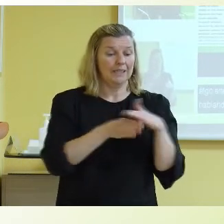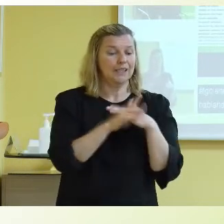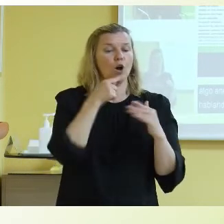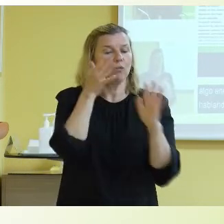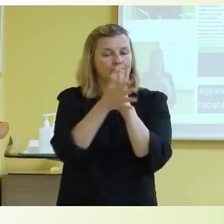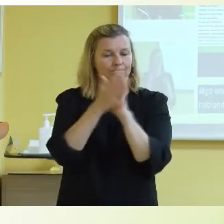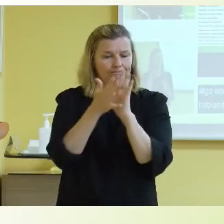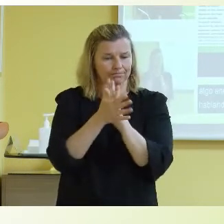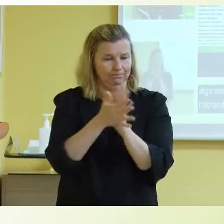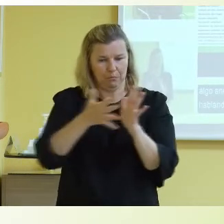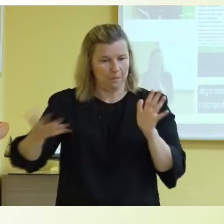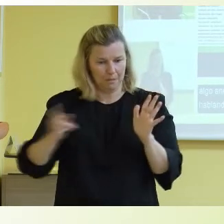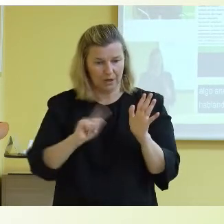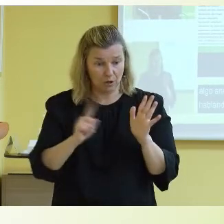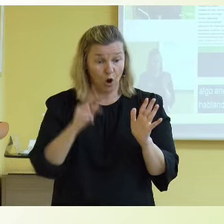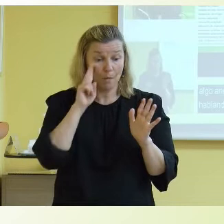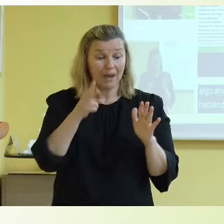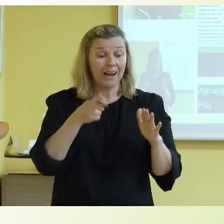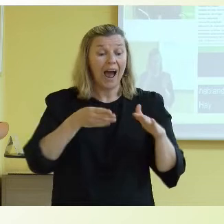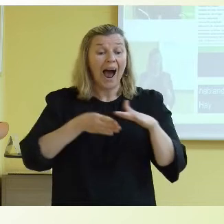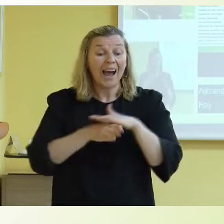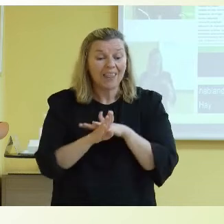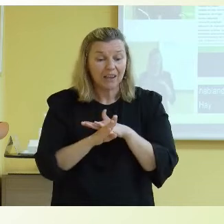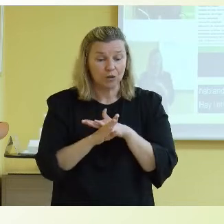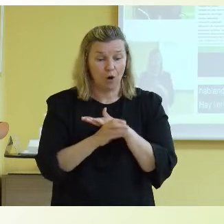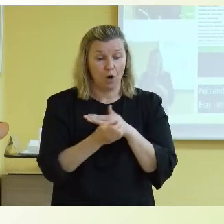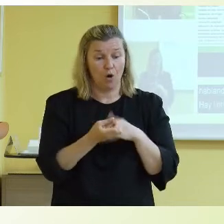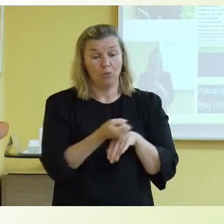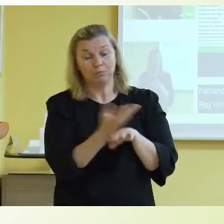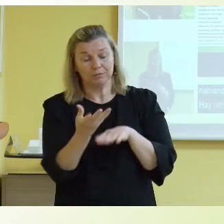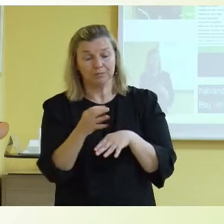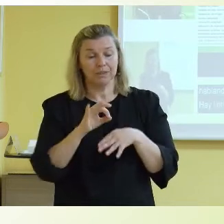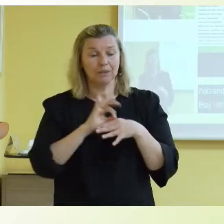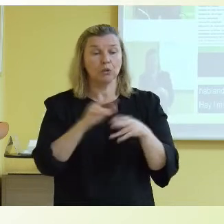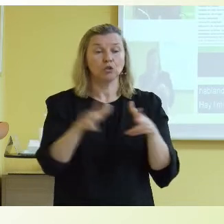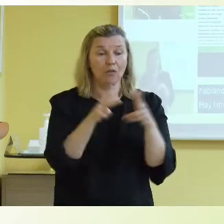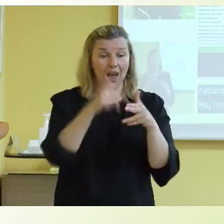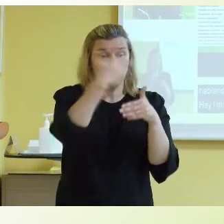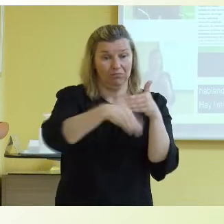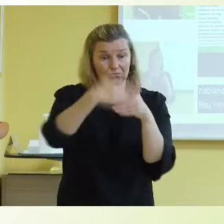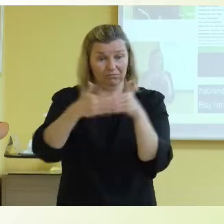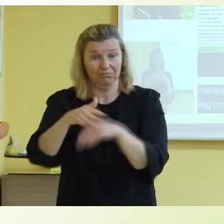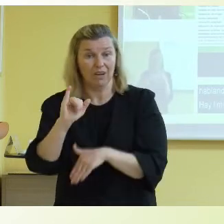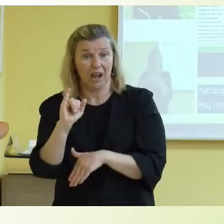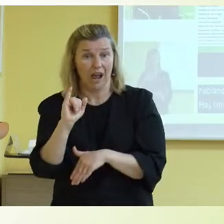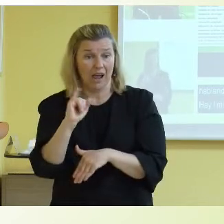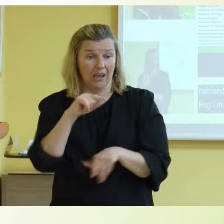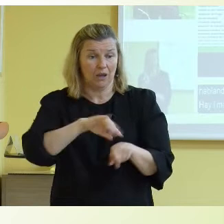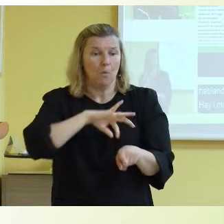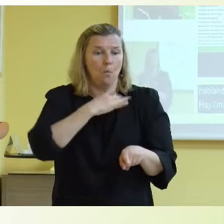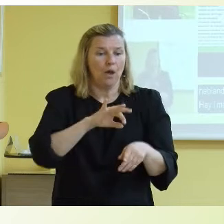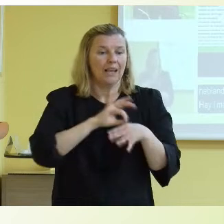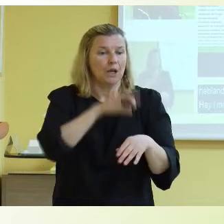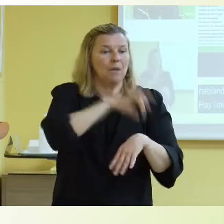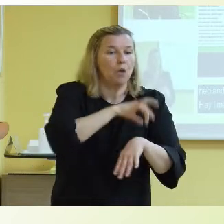simplemente fijaros en el título, limitaciones de acceso a una serie de servicios sociales que pueden ser incluso de servicios médicos que pueden